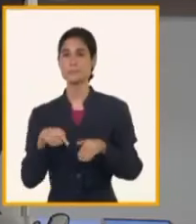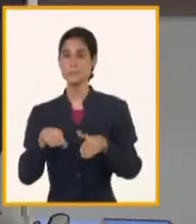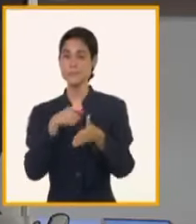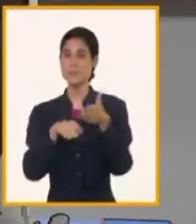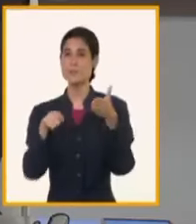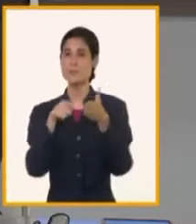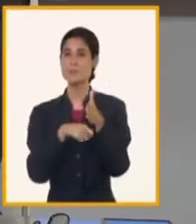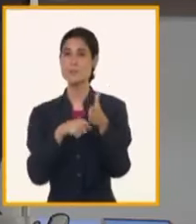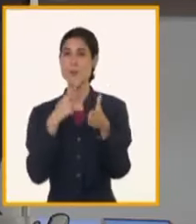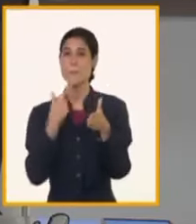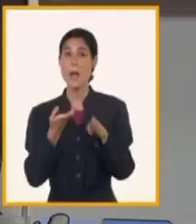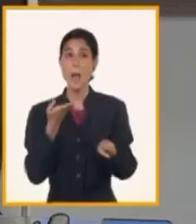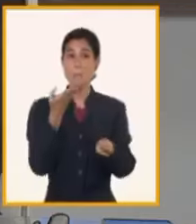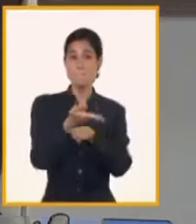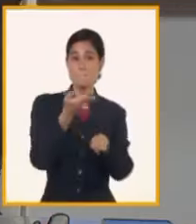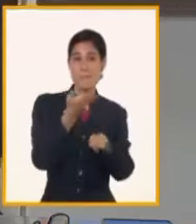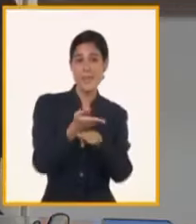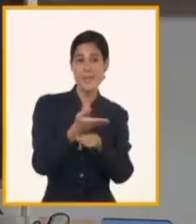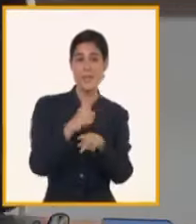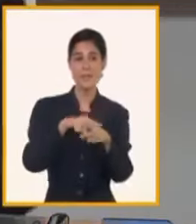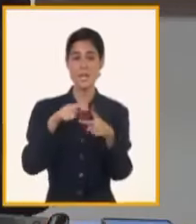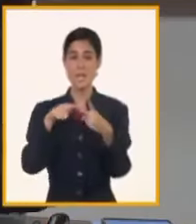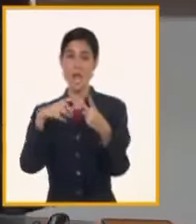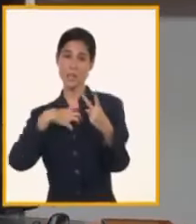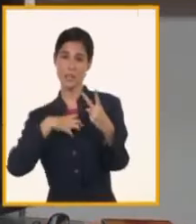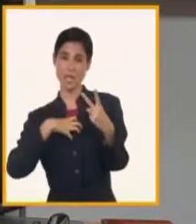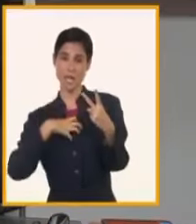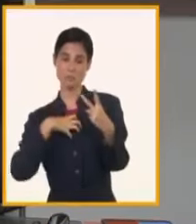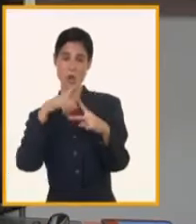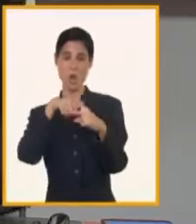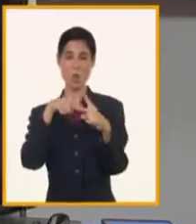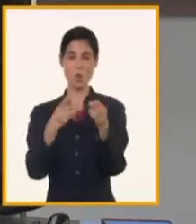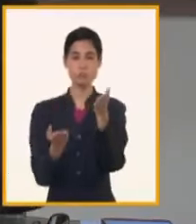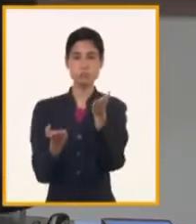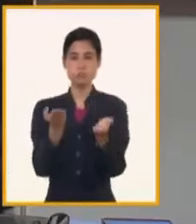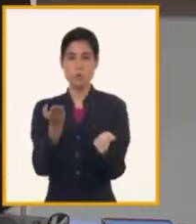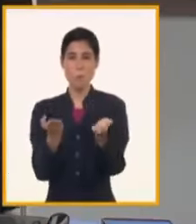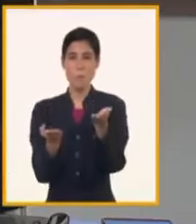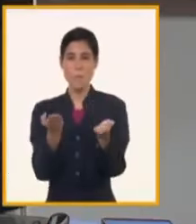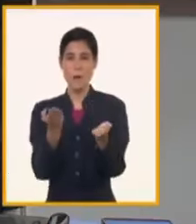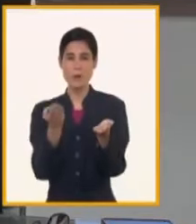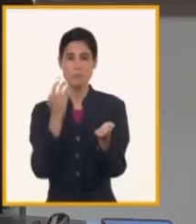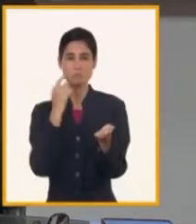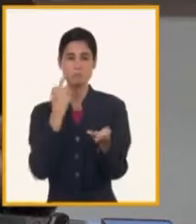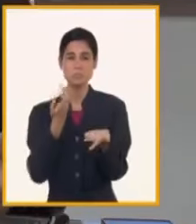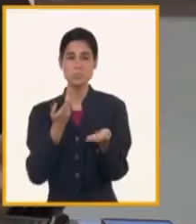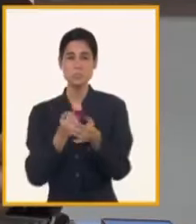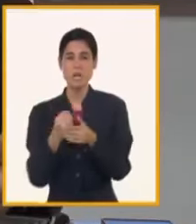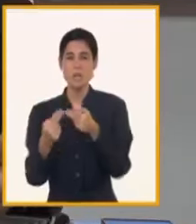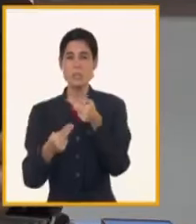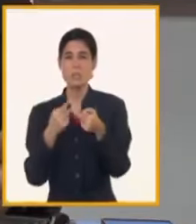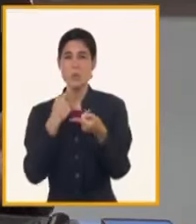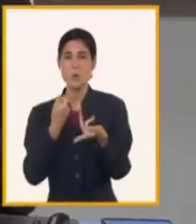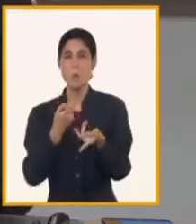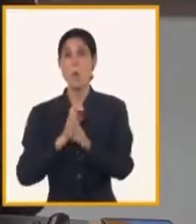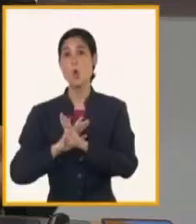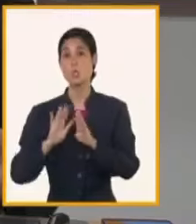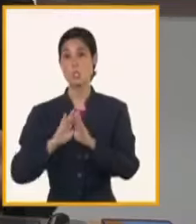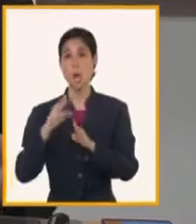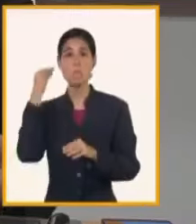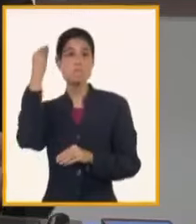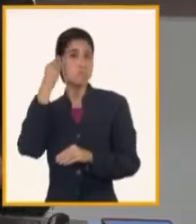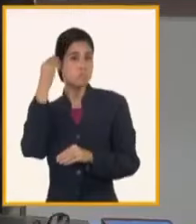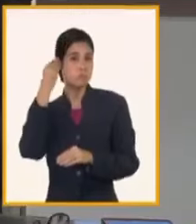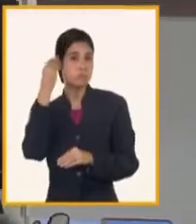y la demanda que tú estás previendo que va a tener y tú calculas los nivel de afectación después eso tú lo distribuyes por las provincias cómo tú lo